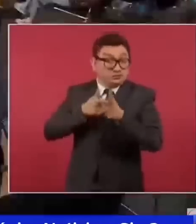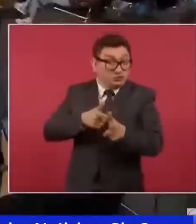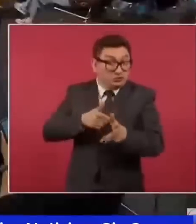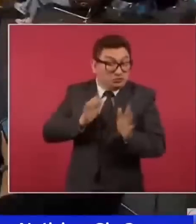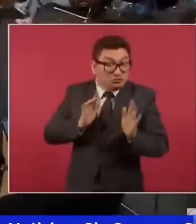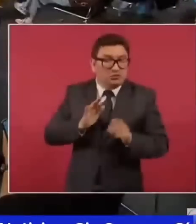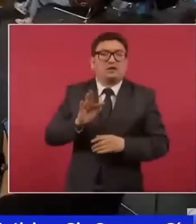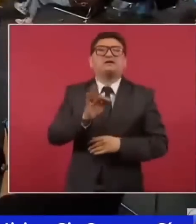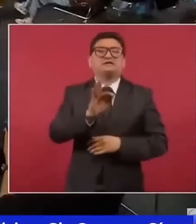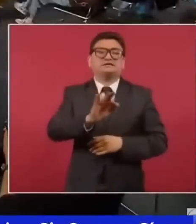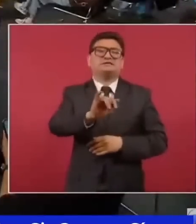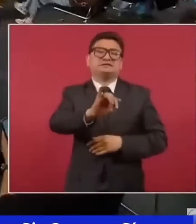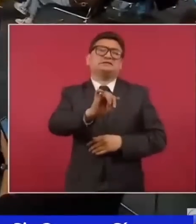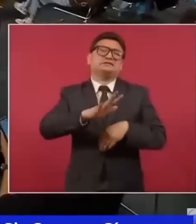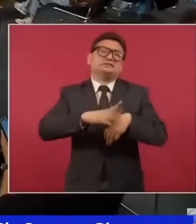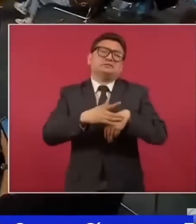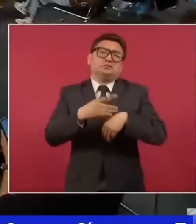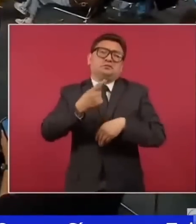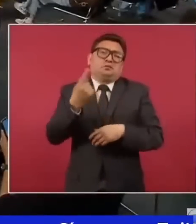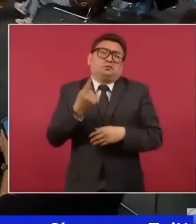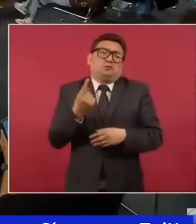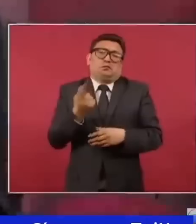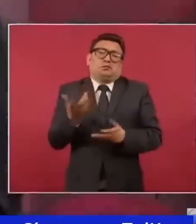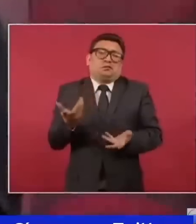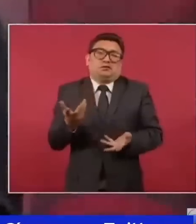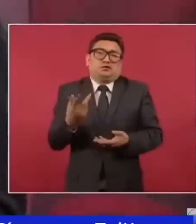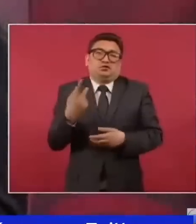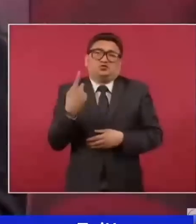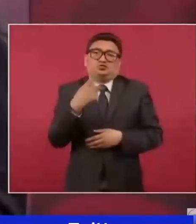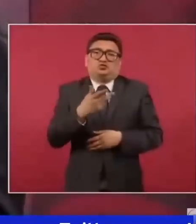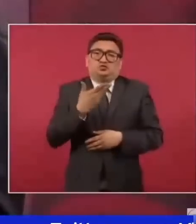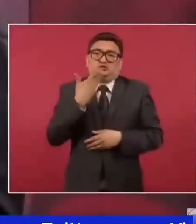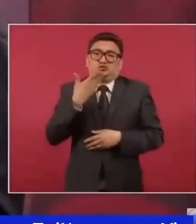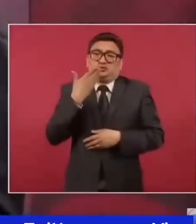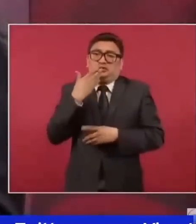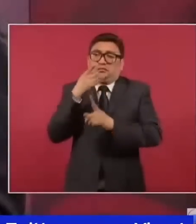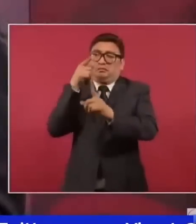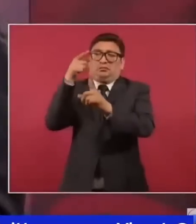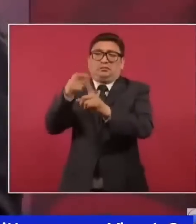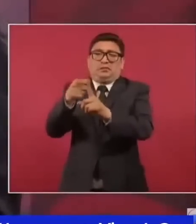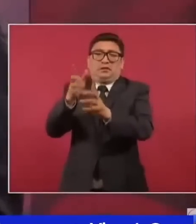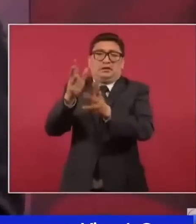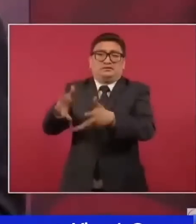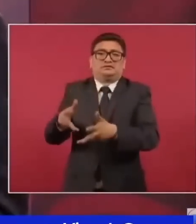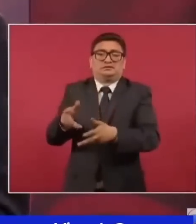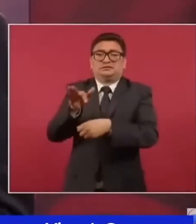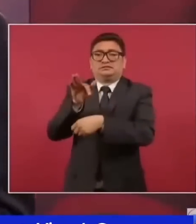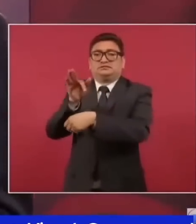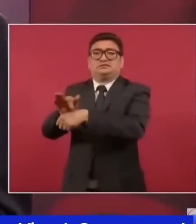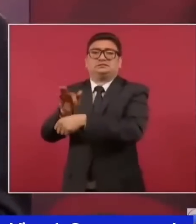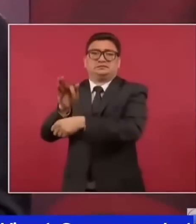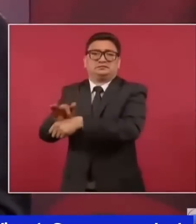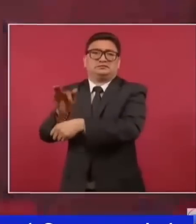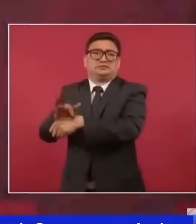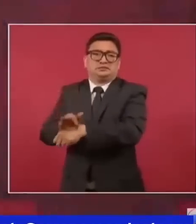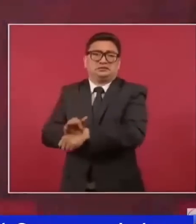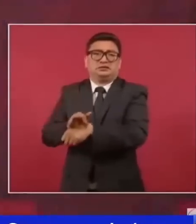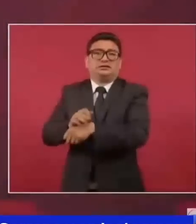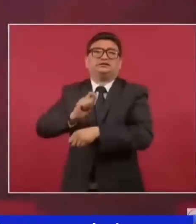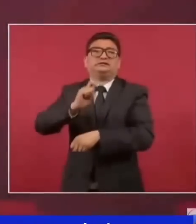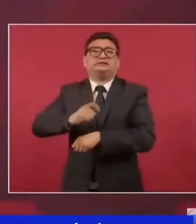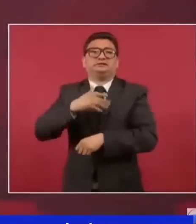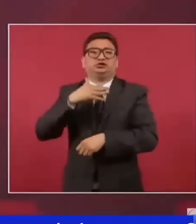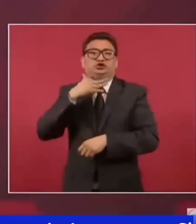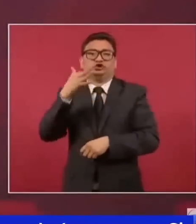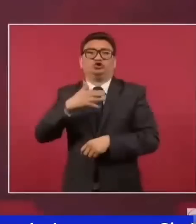pues ese es su propósito, defender la corrupción